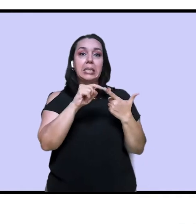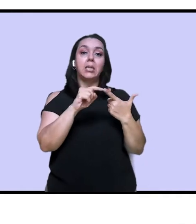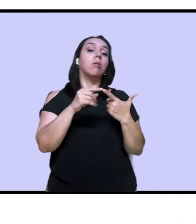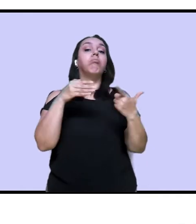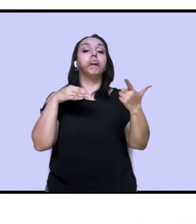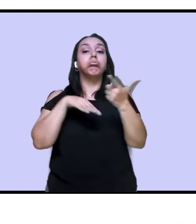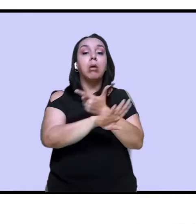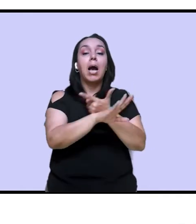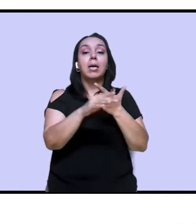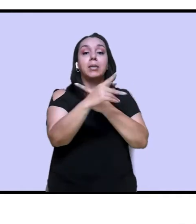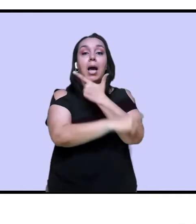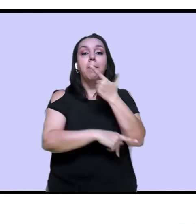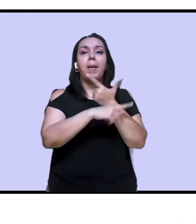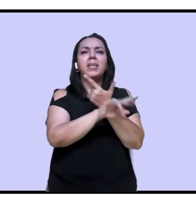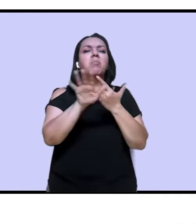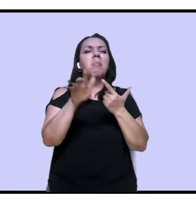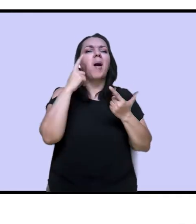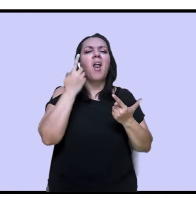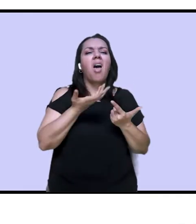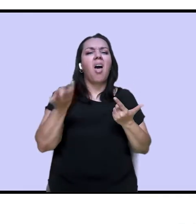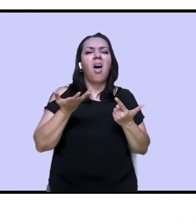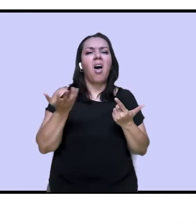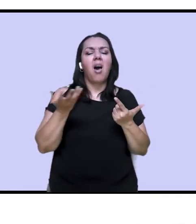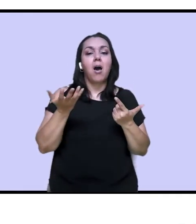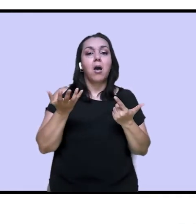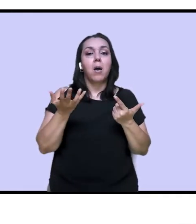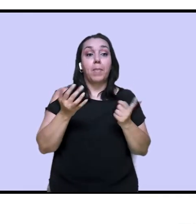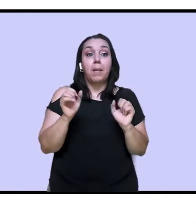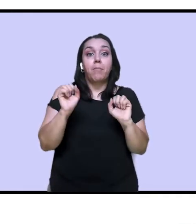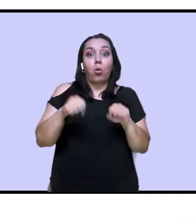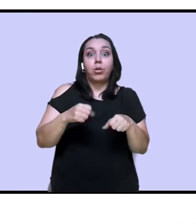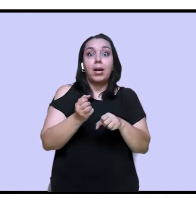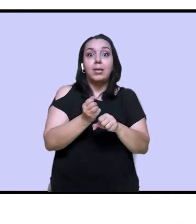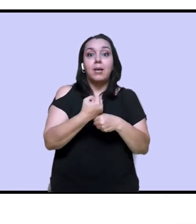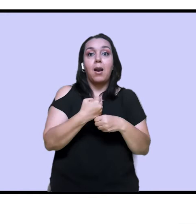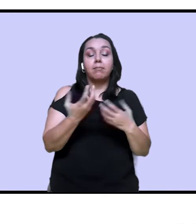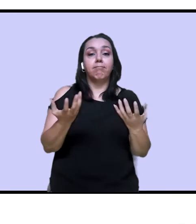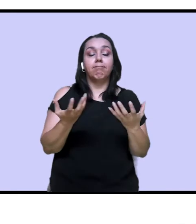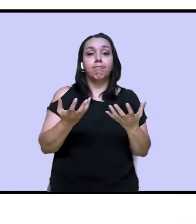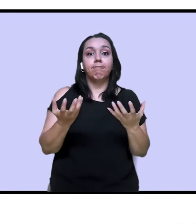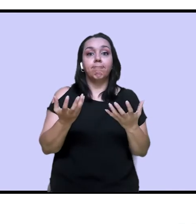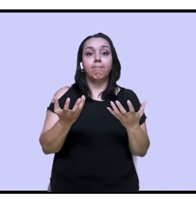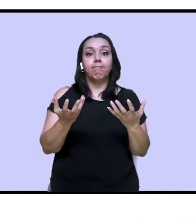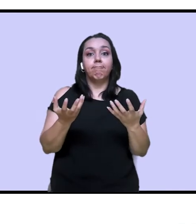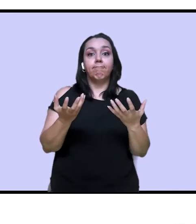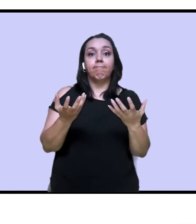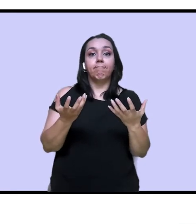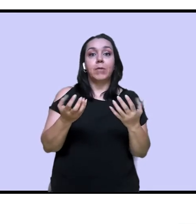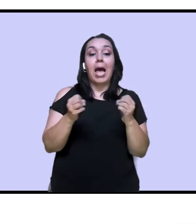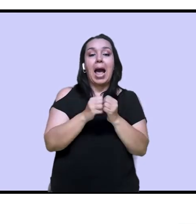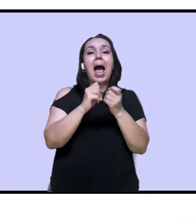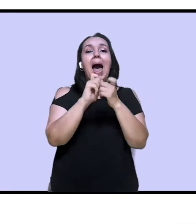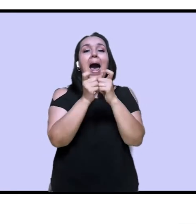Estas circunstancias de ingreso se toman en cuenta para poder, ¿verdad?, hacer todavía